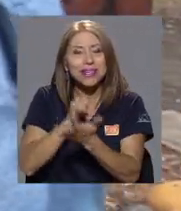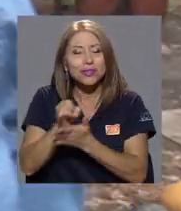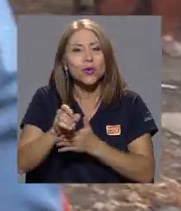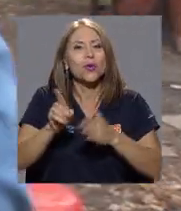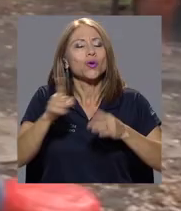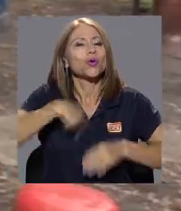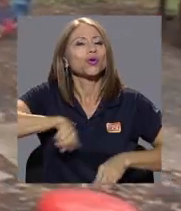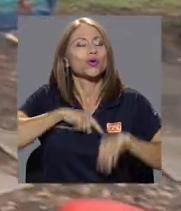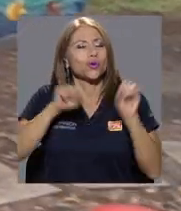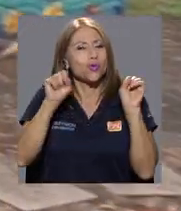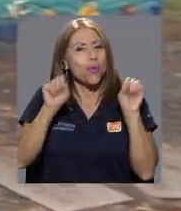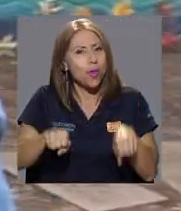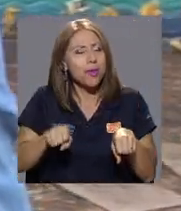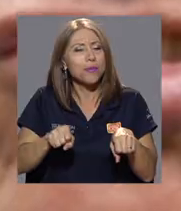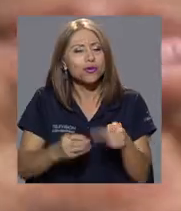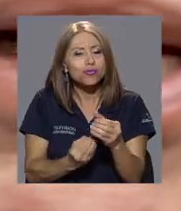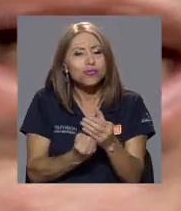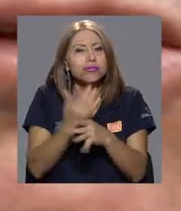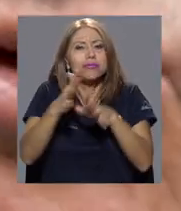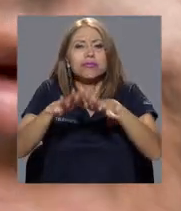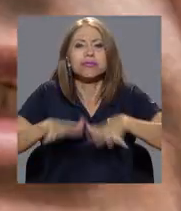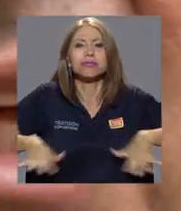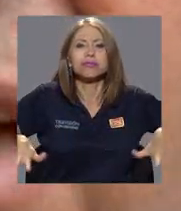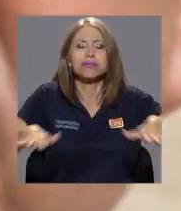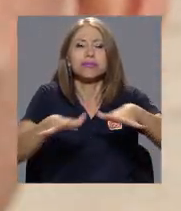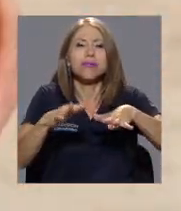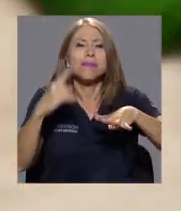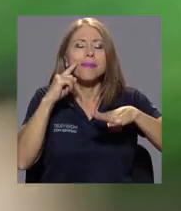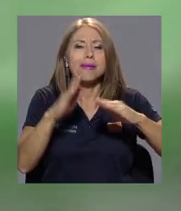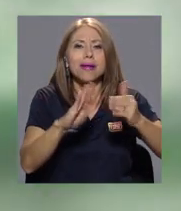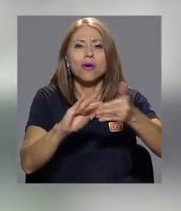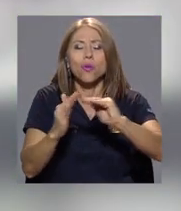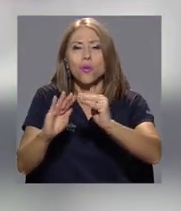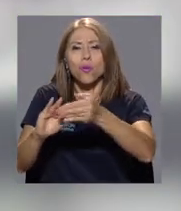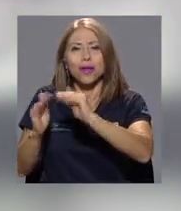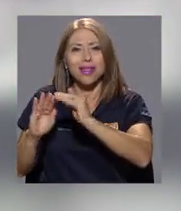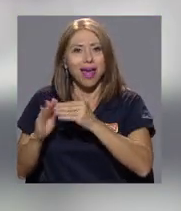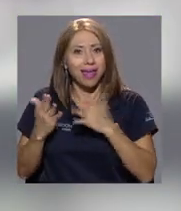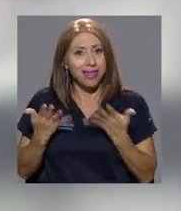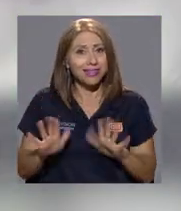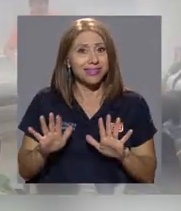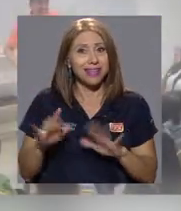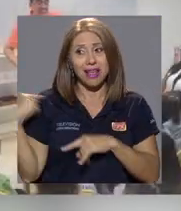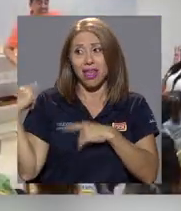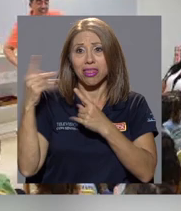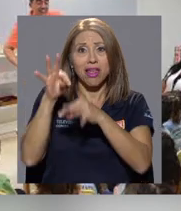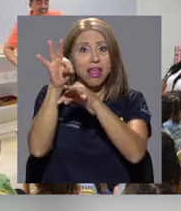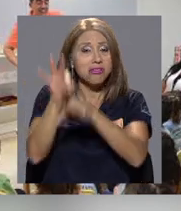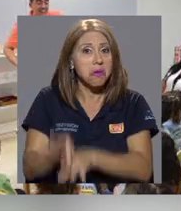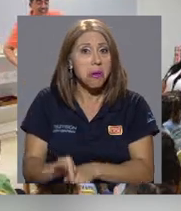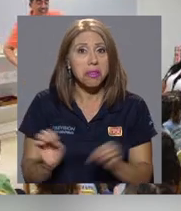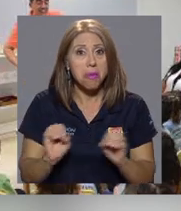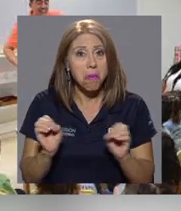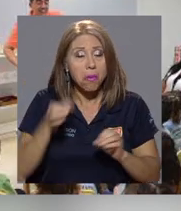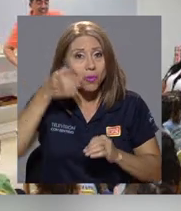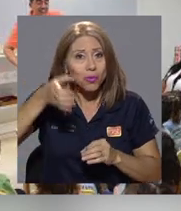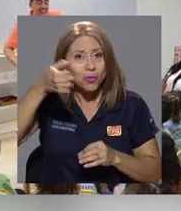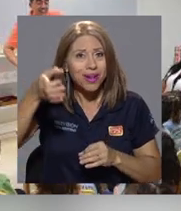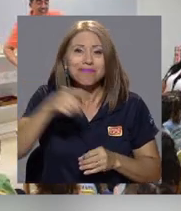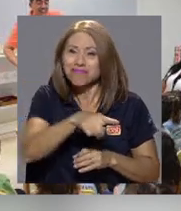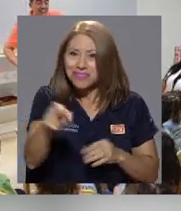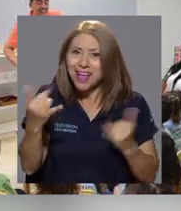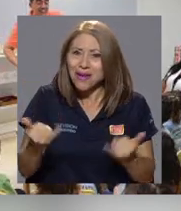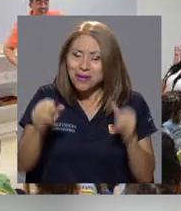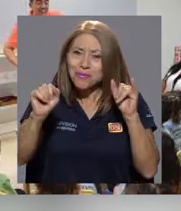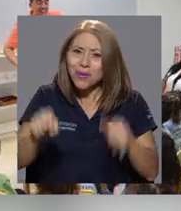podido crear también espacios para que las comunidades que se han encontrado tradicionalmente al margen de la cultura